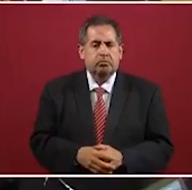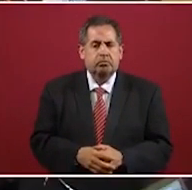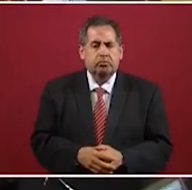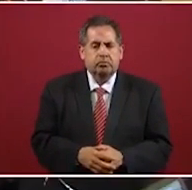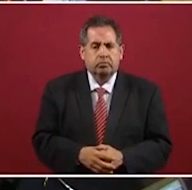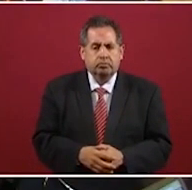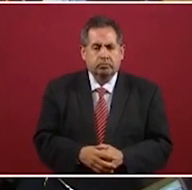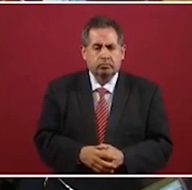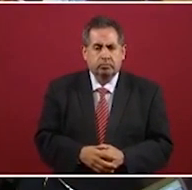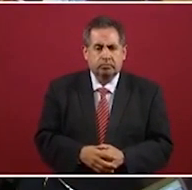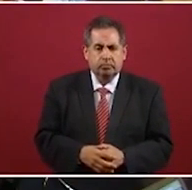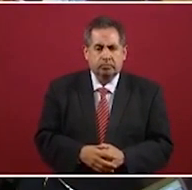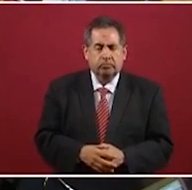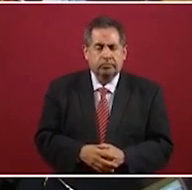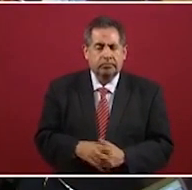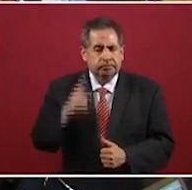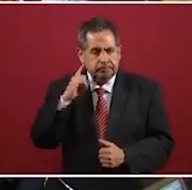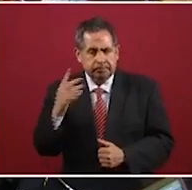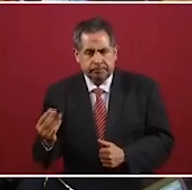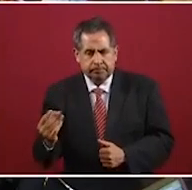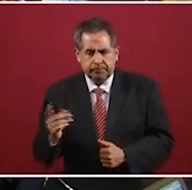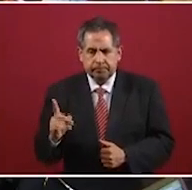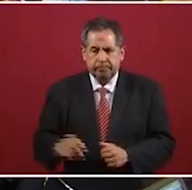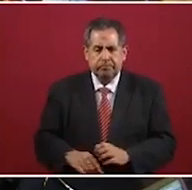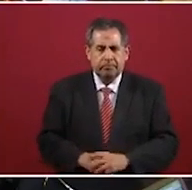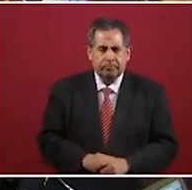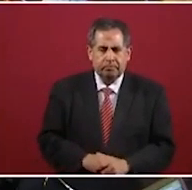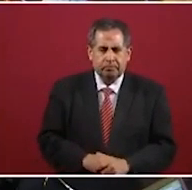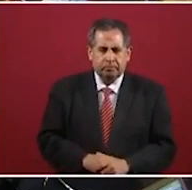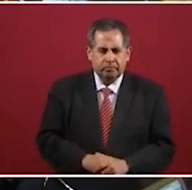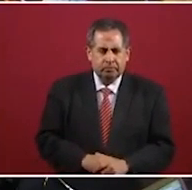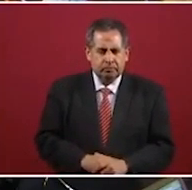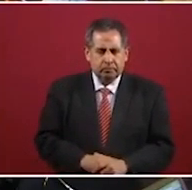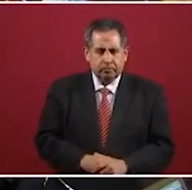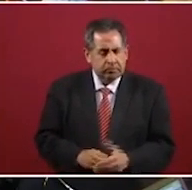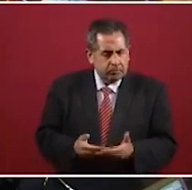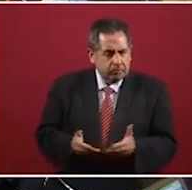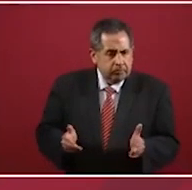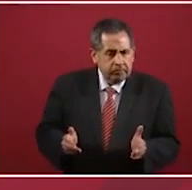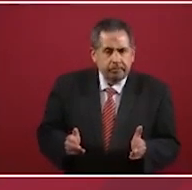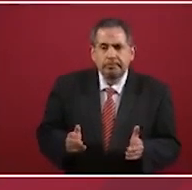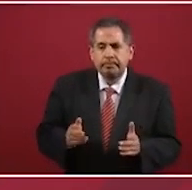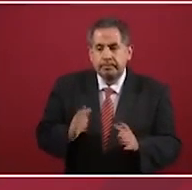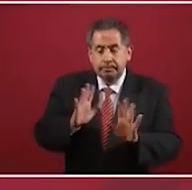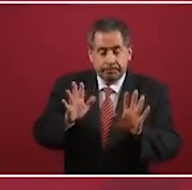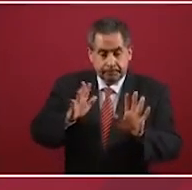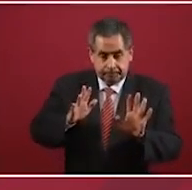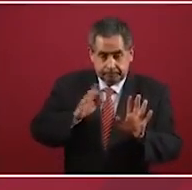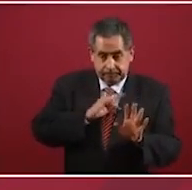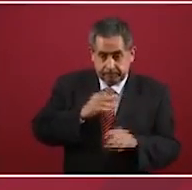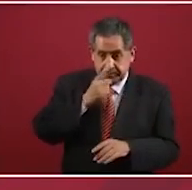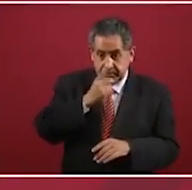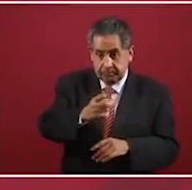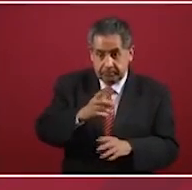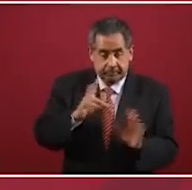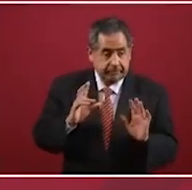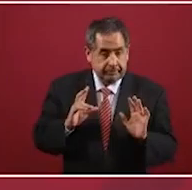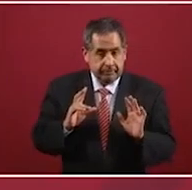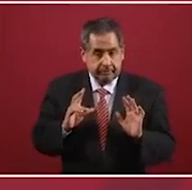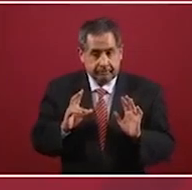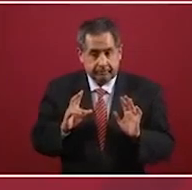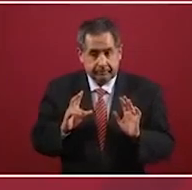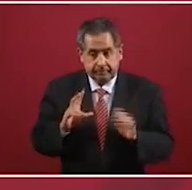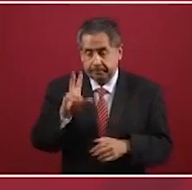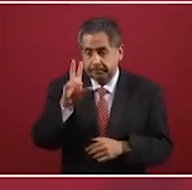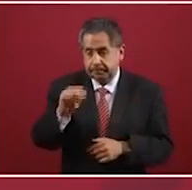a la actuación de un juez que suspendió temporalmente la reforma eléctrica recién aprobada. Concedió una suspensión de manera veloz. Se cumplió como pocas veces de